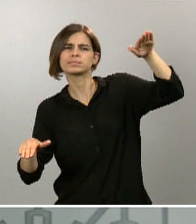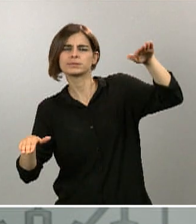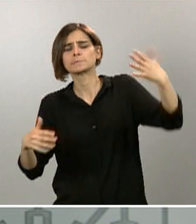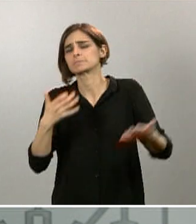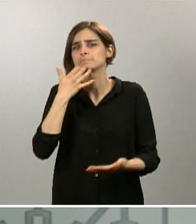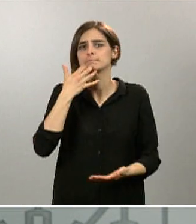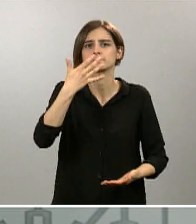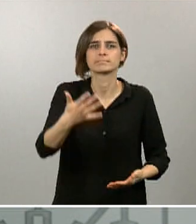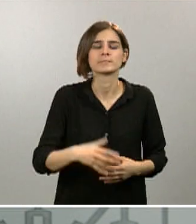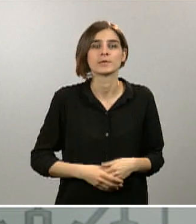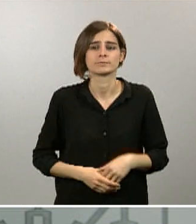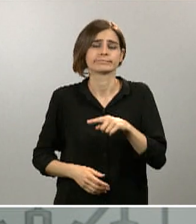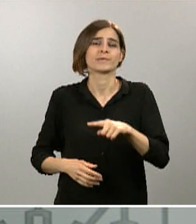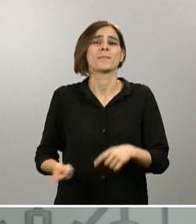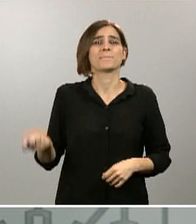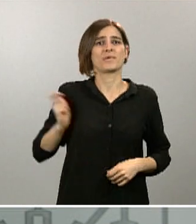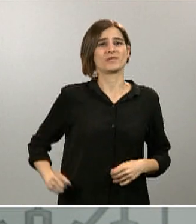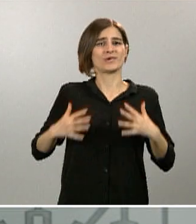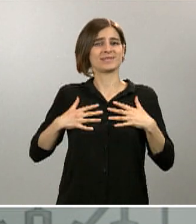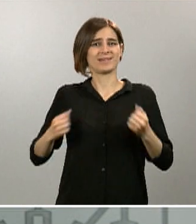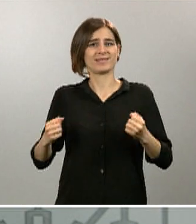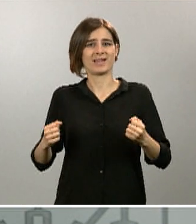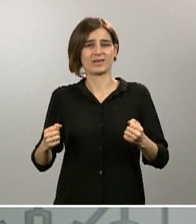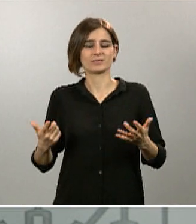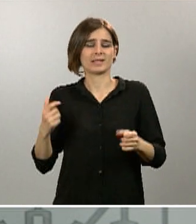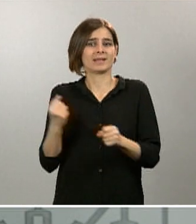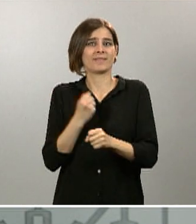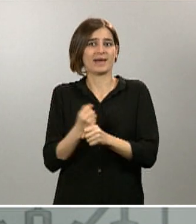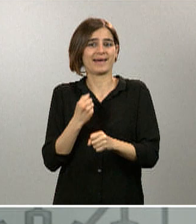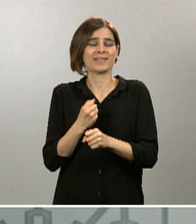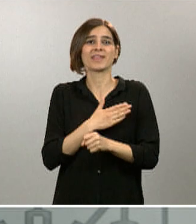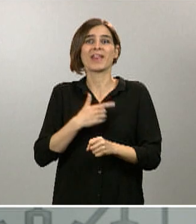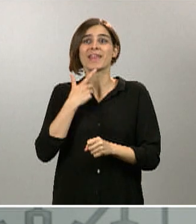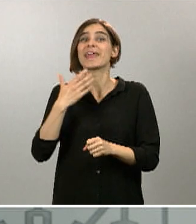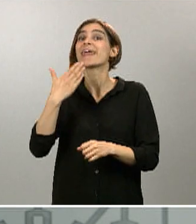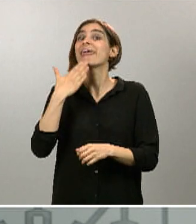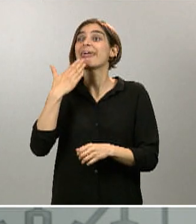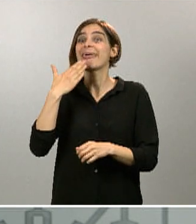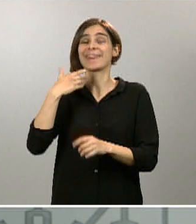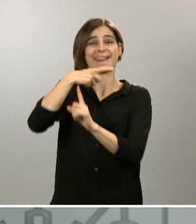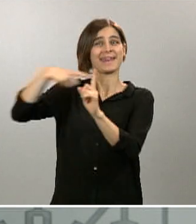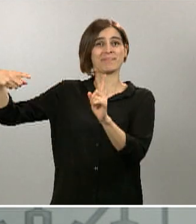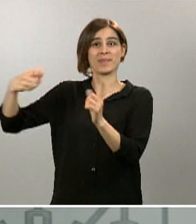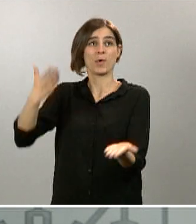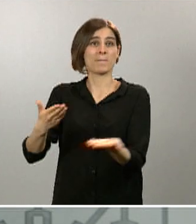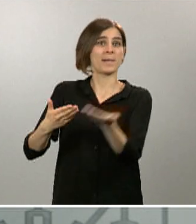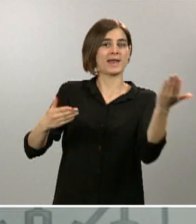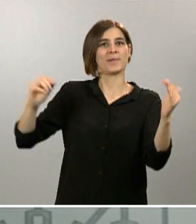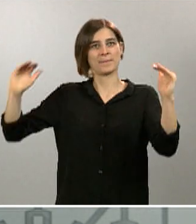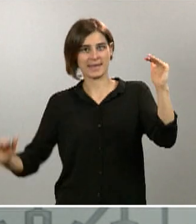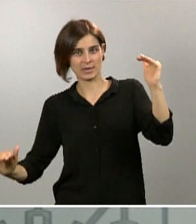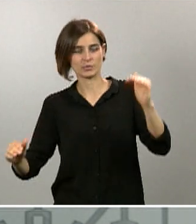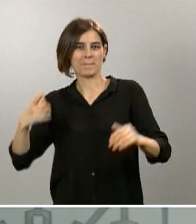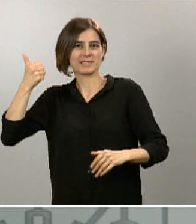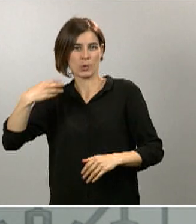son profesionales sanitarios que están obviamente trabajando, por lo tanto la edad media de este grupo es menor que la de la población general. Son personas también que están en el